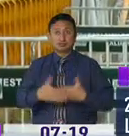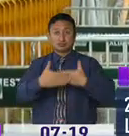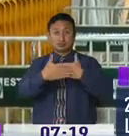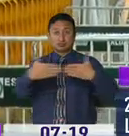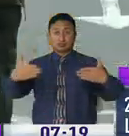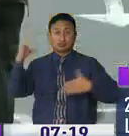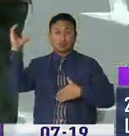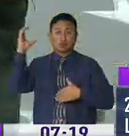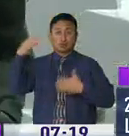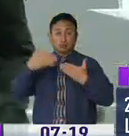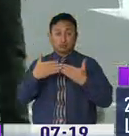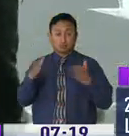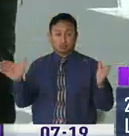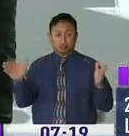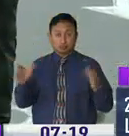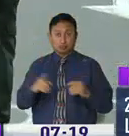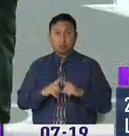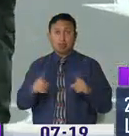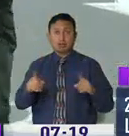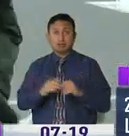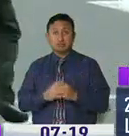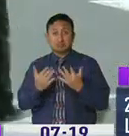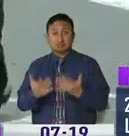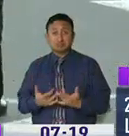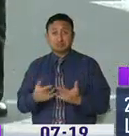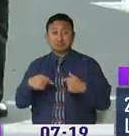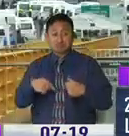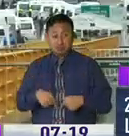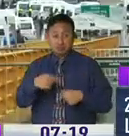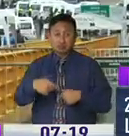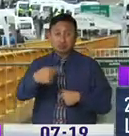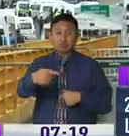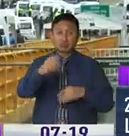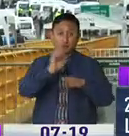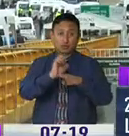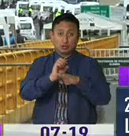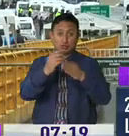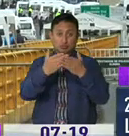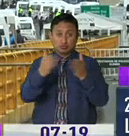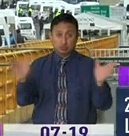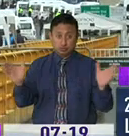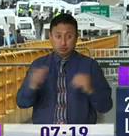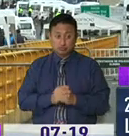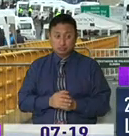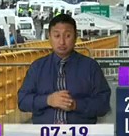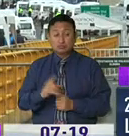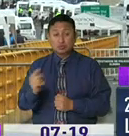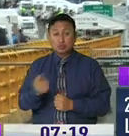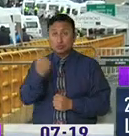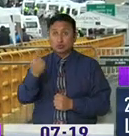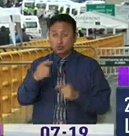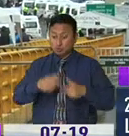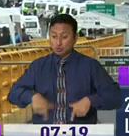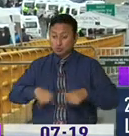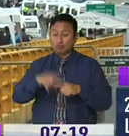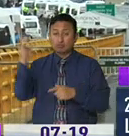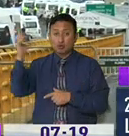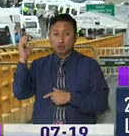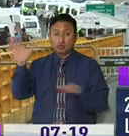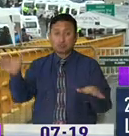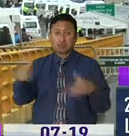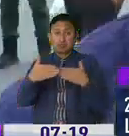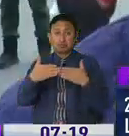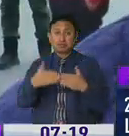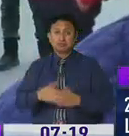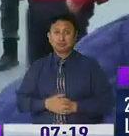Solo están a la espera de que se pueda reaperturar el lado ecuatoriano, aduciendo que es la única frontera con Colombia que permanece bloqueada. Quien no